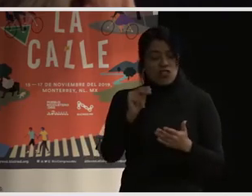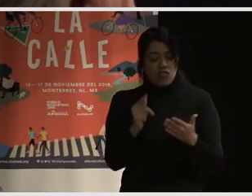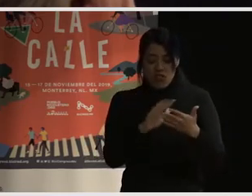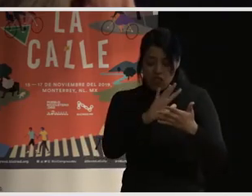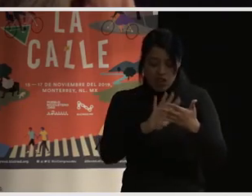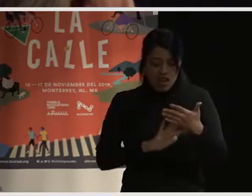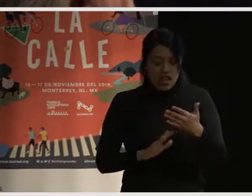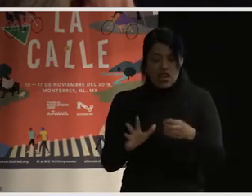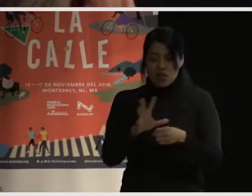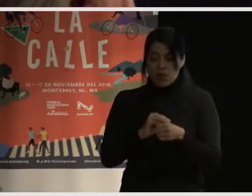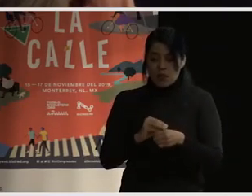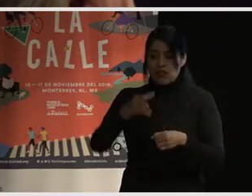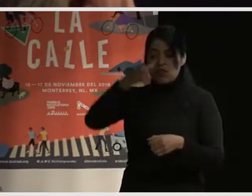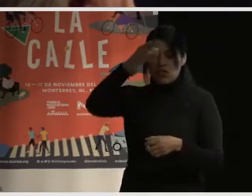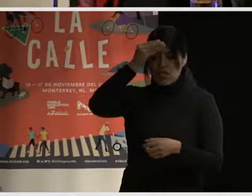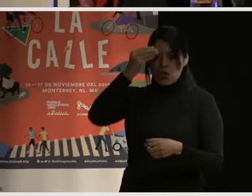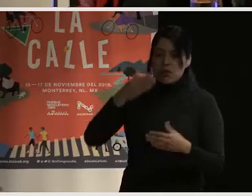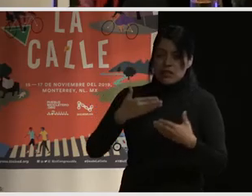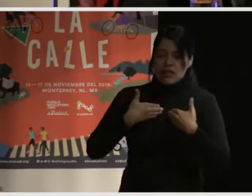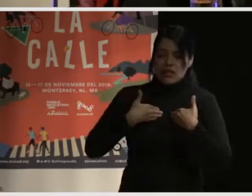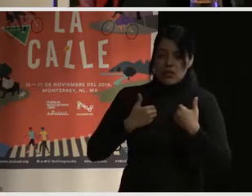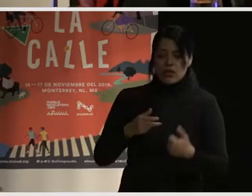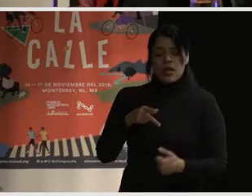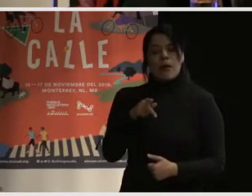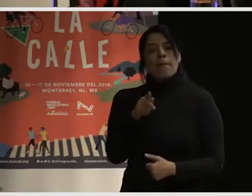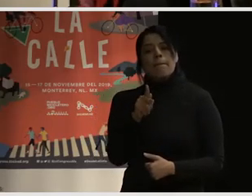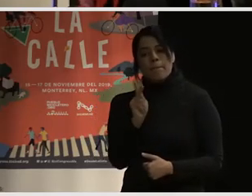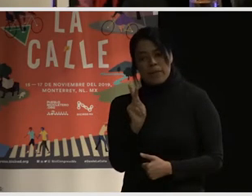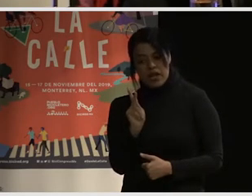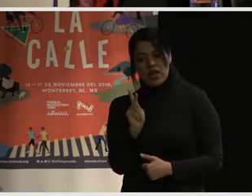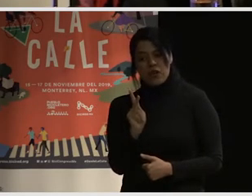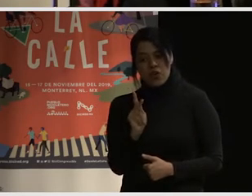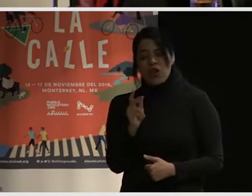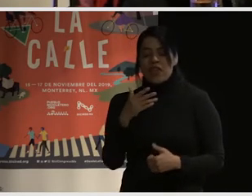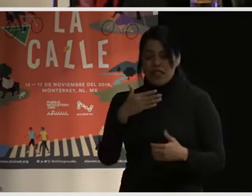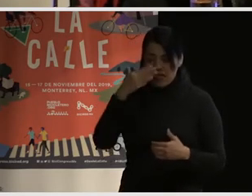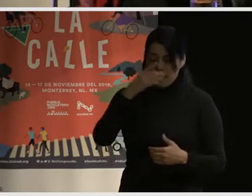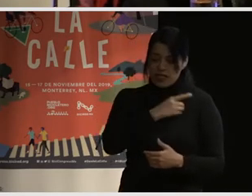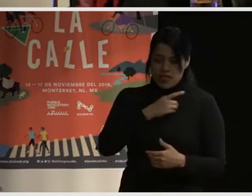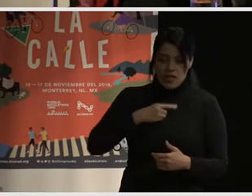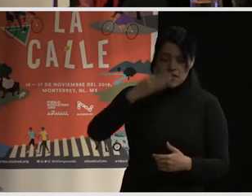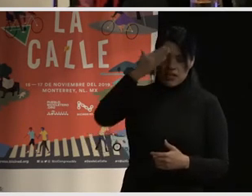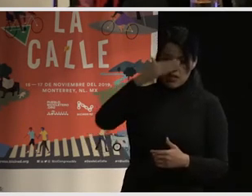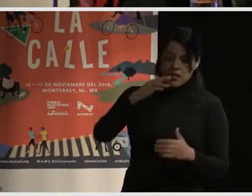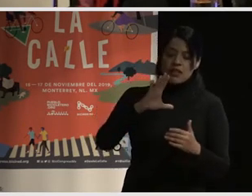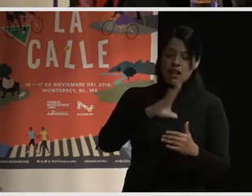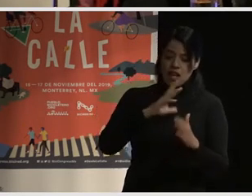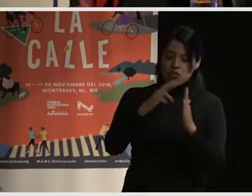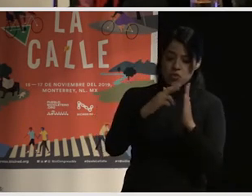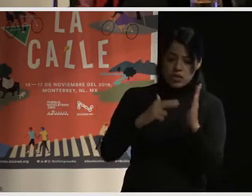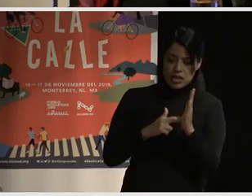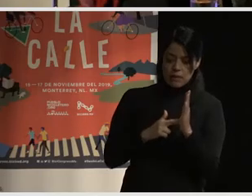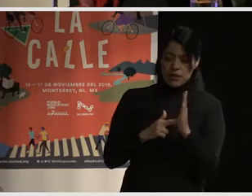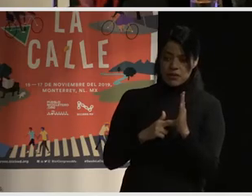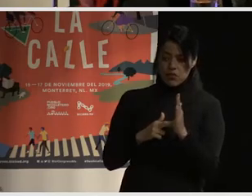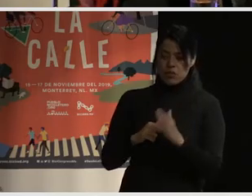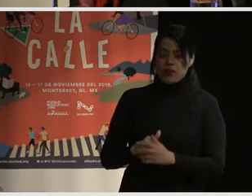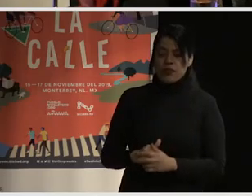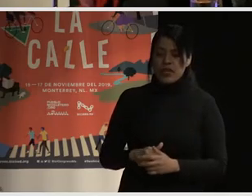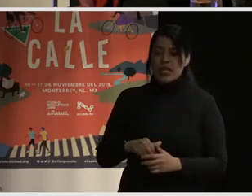aprenda y esté consciente de ello pero sí debe estar consciente que existe un reglamento y que hay ciertas faltas que tienen que estar